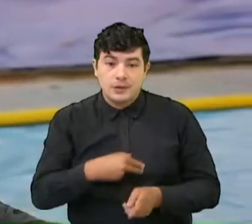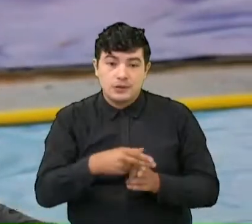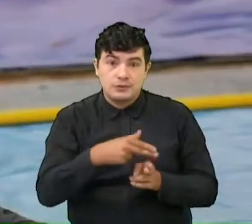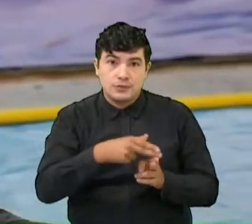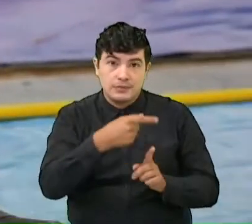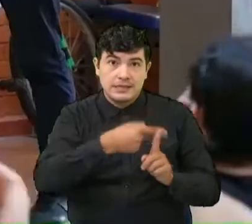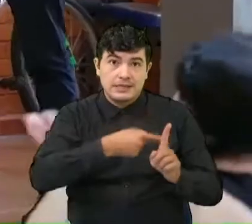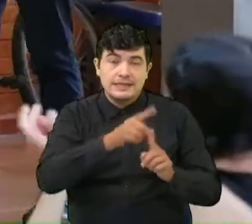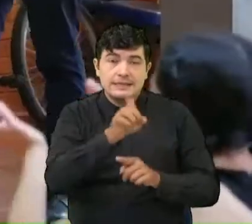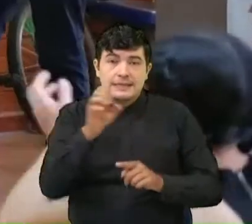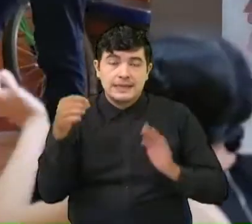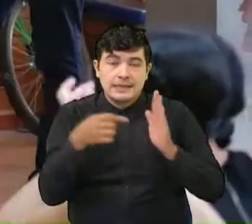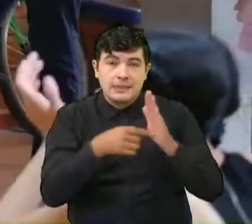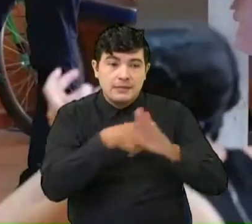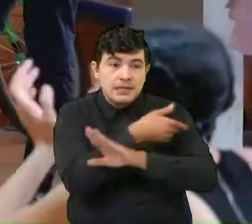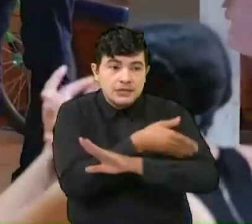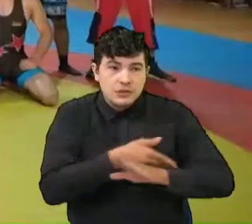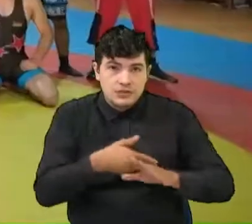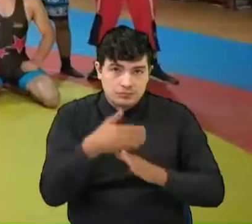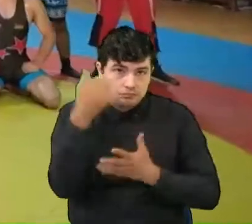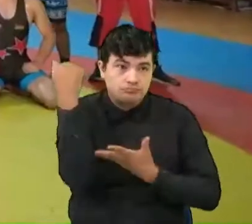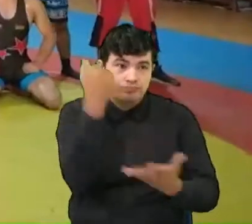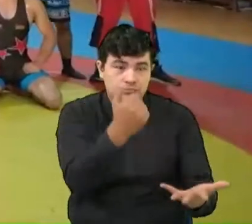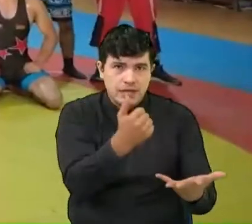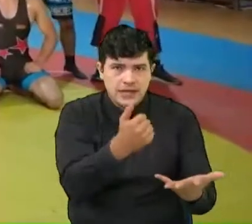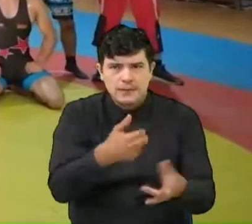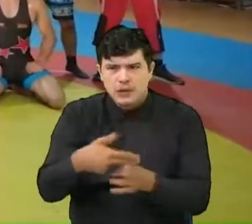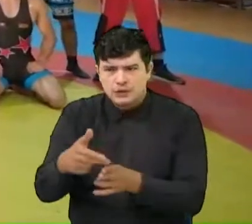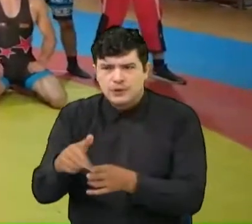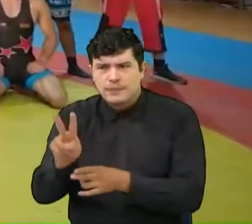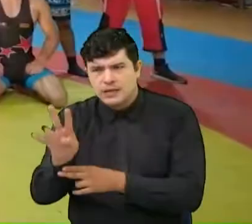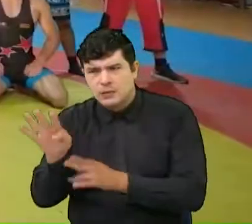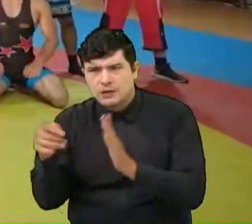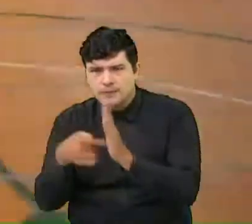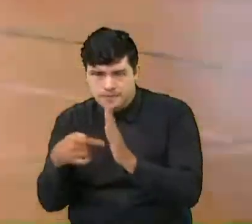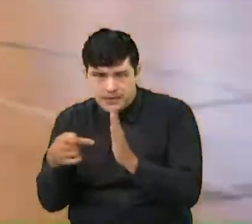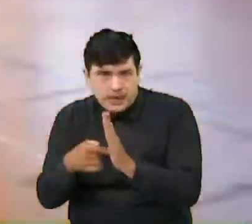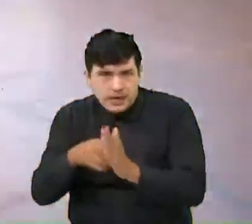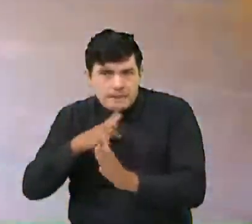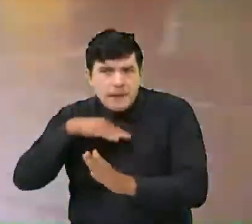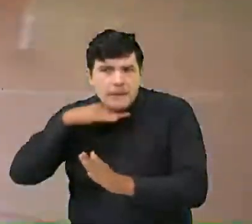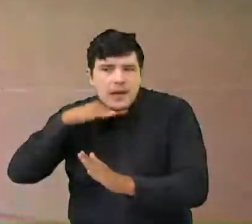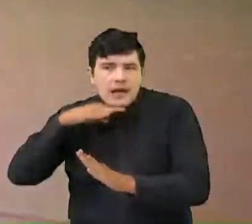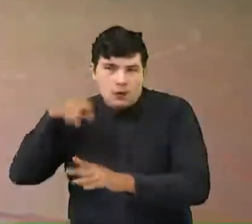mientras que los más de 24 mil restantes serán ejecutados en el 2022.